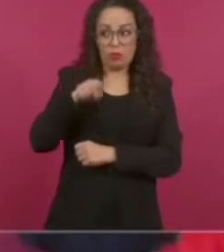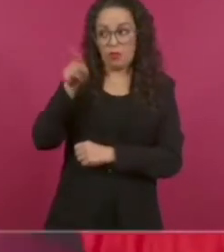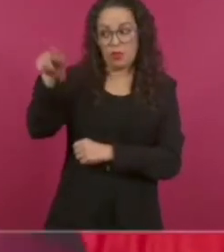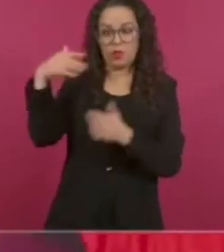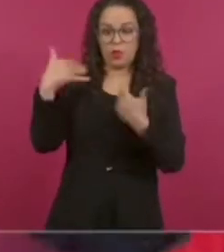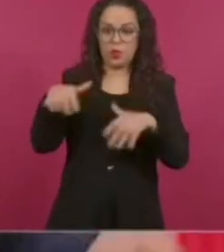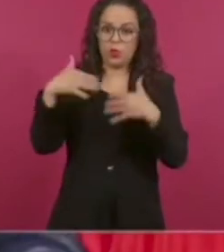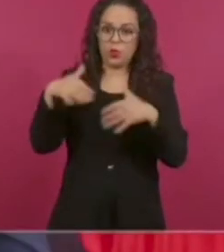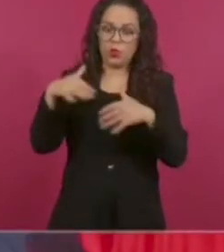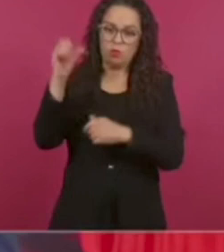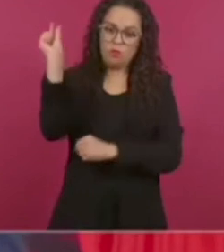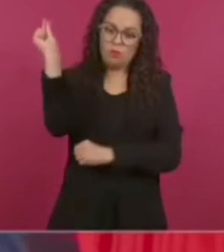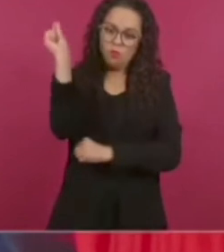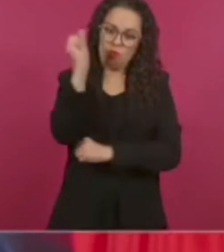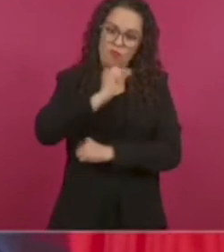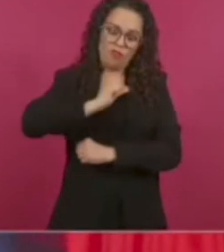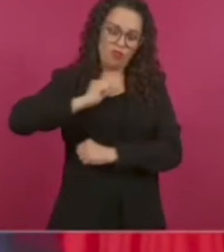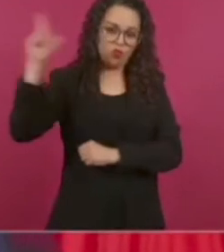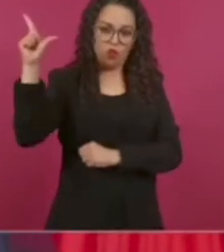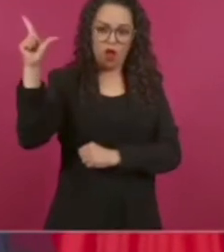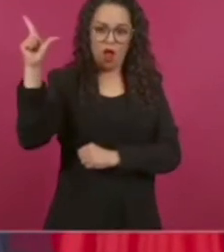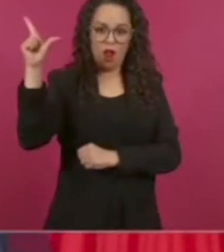pues de primer orden,